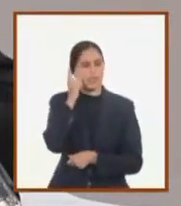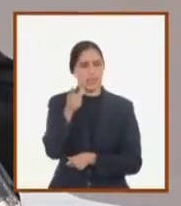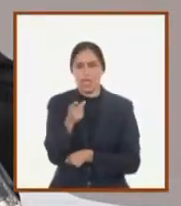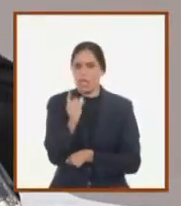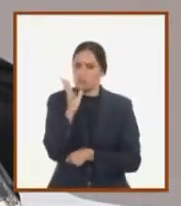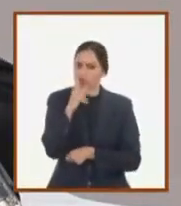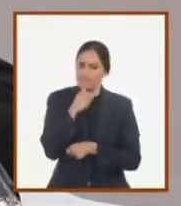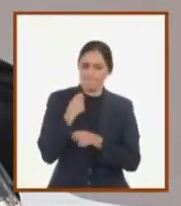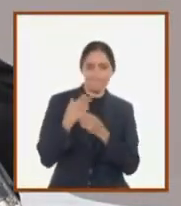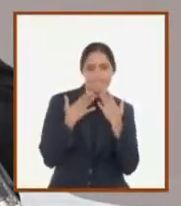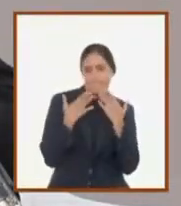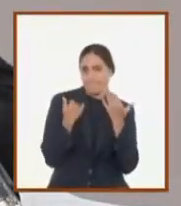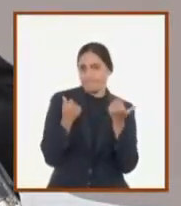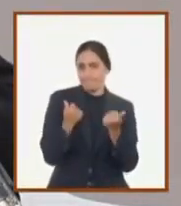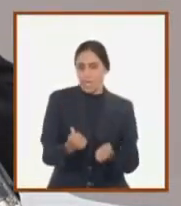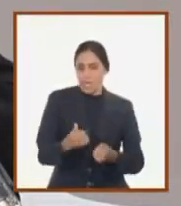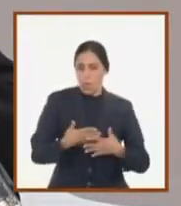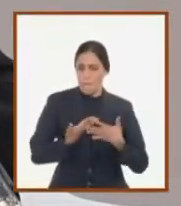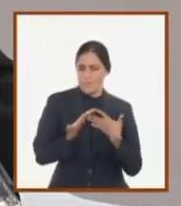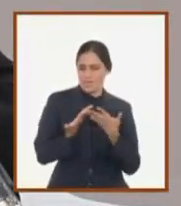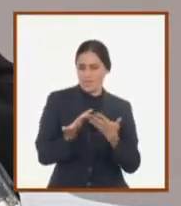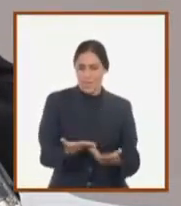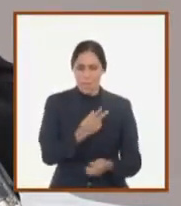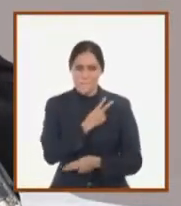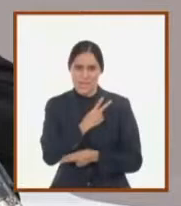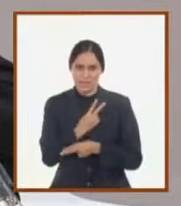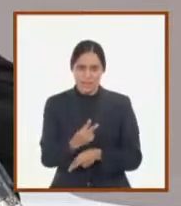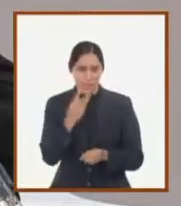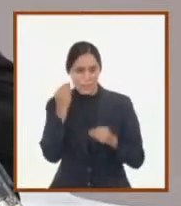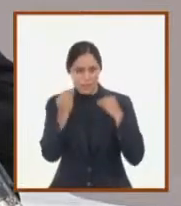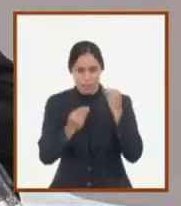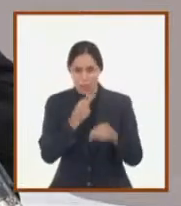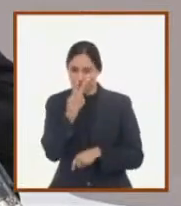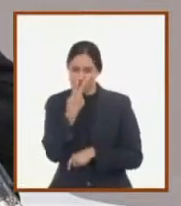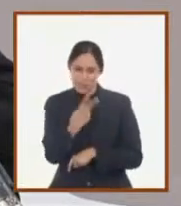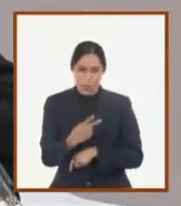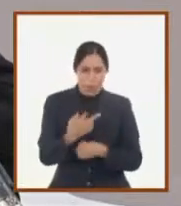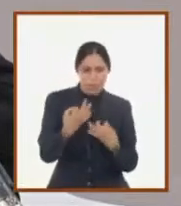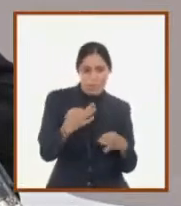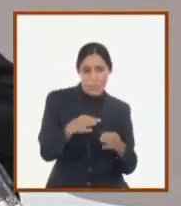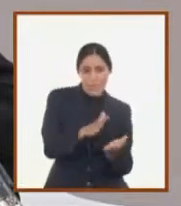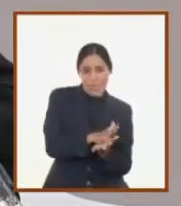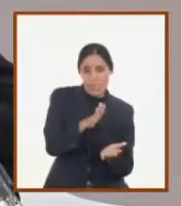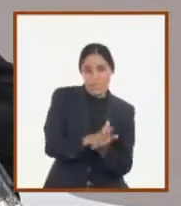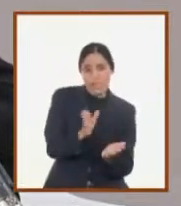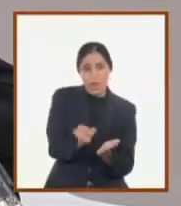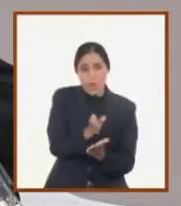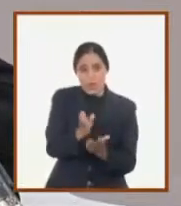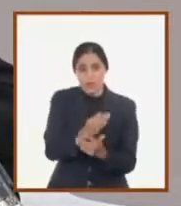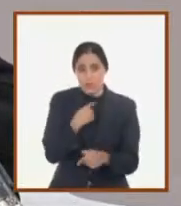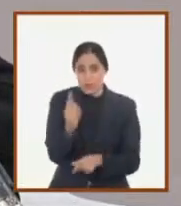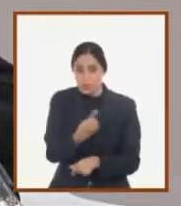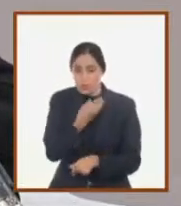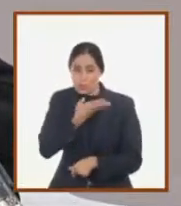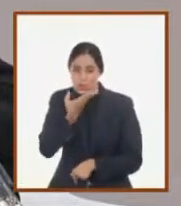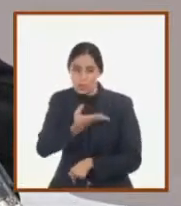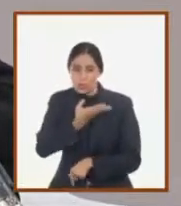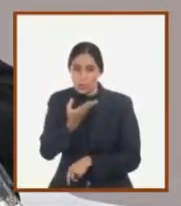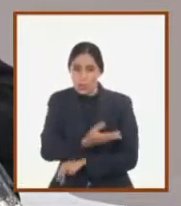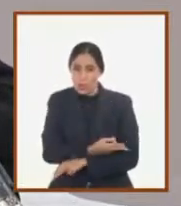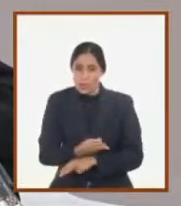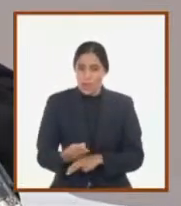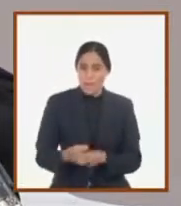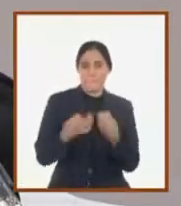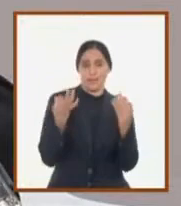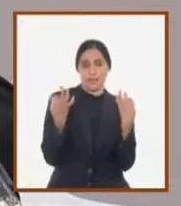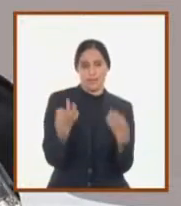que rinde homenaje a quien se preocupó tanto por nuestros documentos y porque los libros que hacemos contaran la historia verdadera de